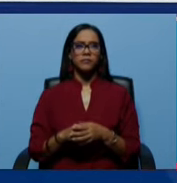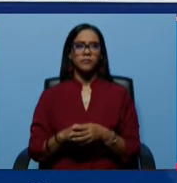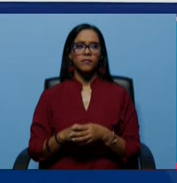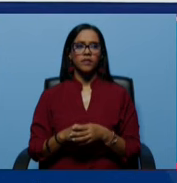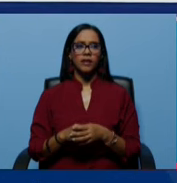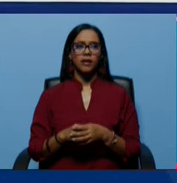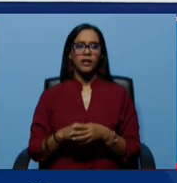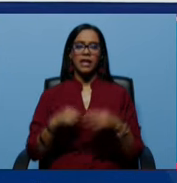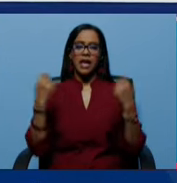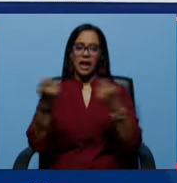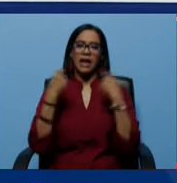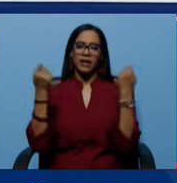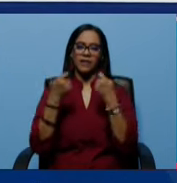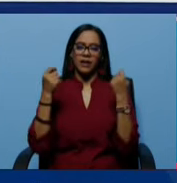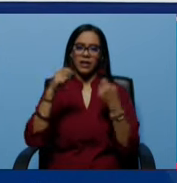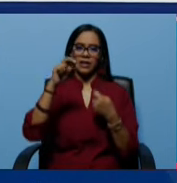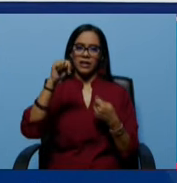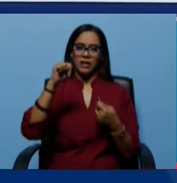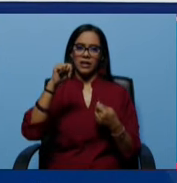Y en la revista Nature.